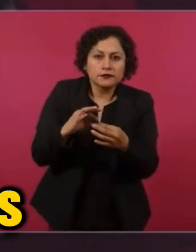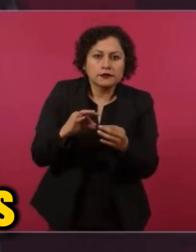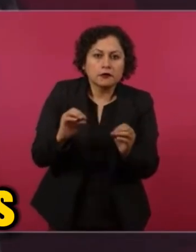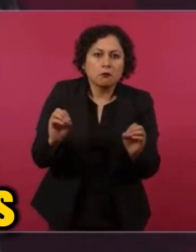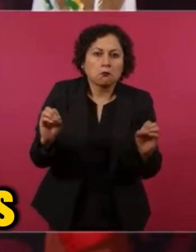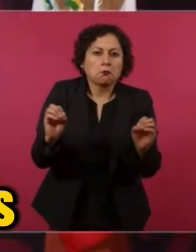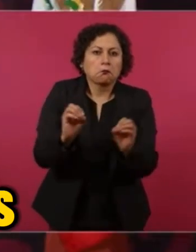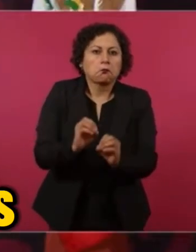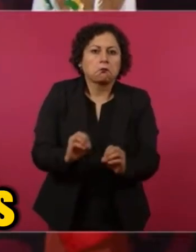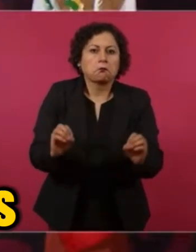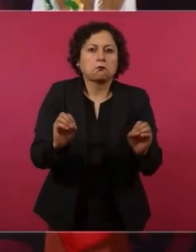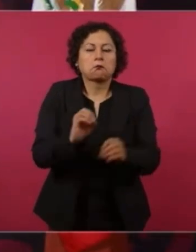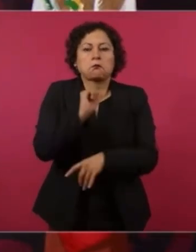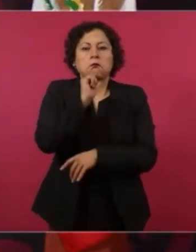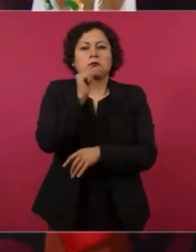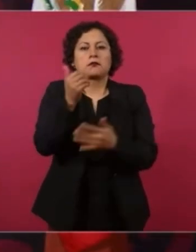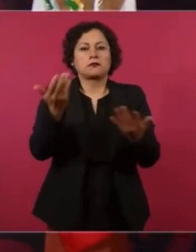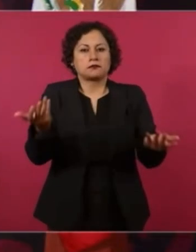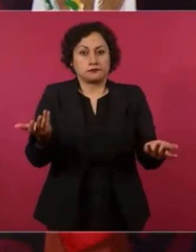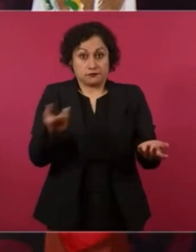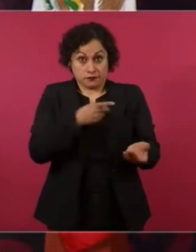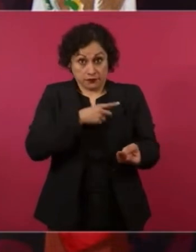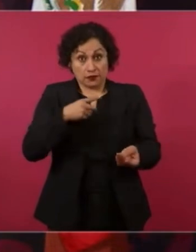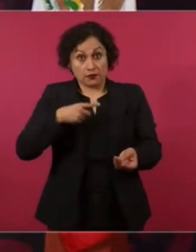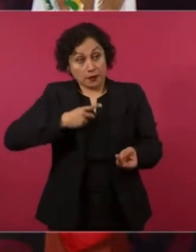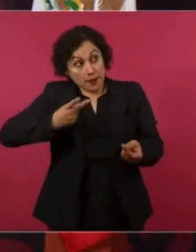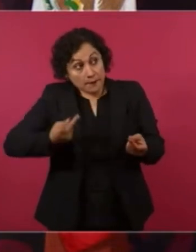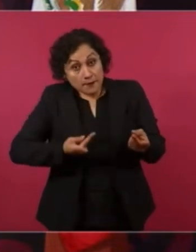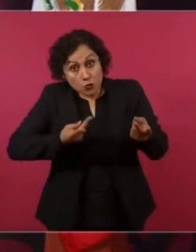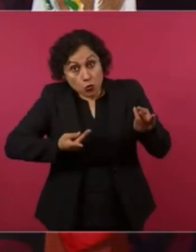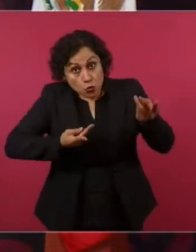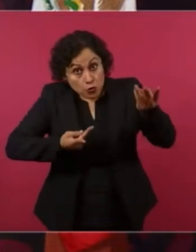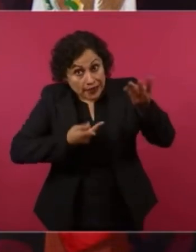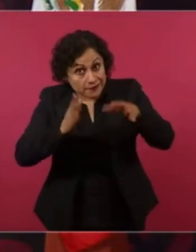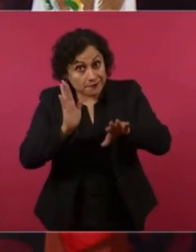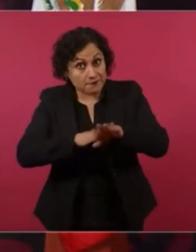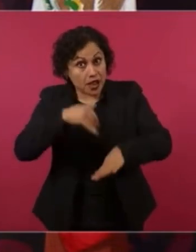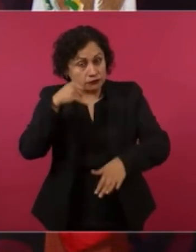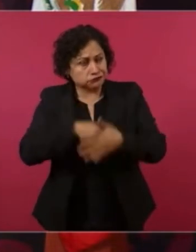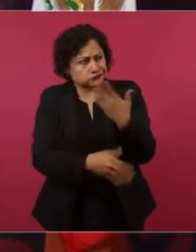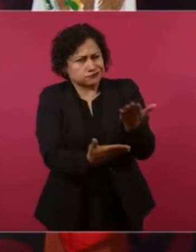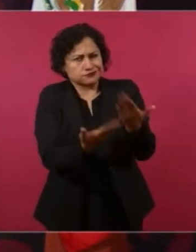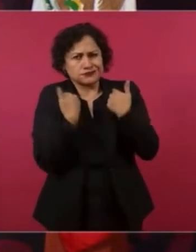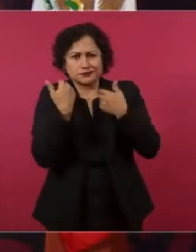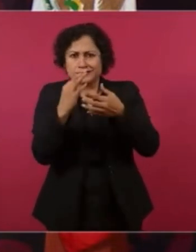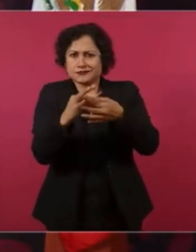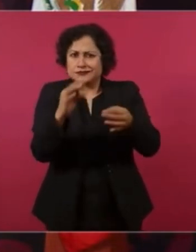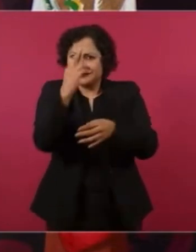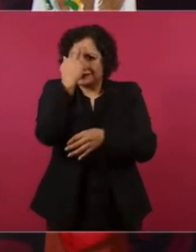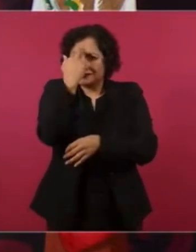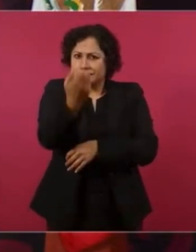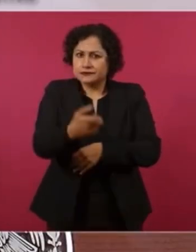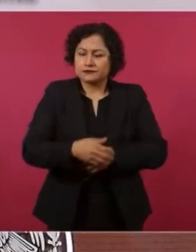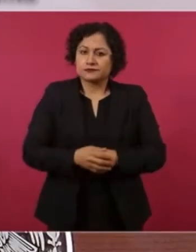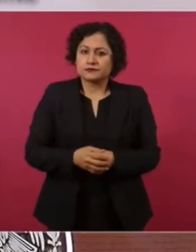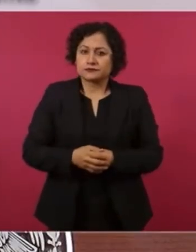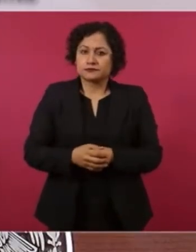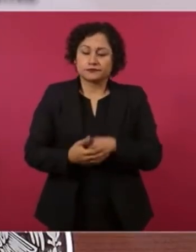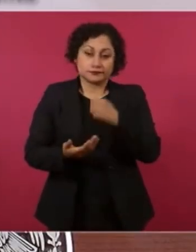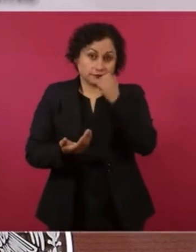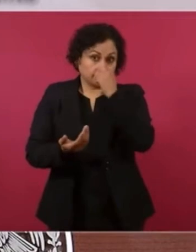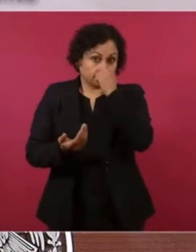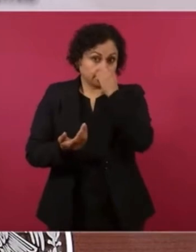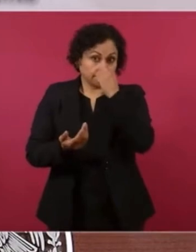Habría que buscar explicaciones más profundas, ¿no? Yo creo que las cosas